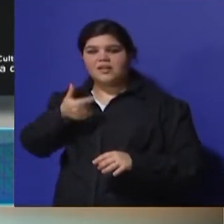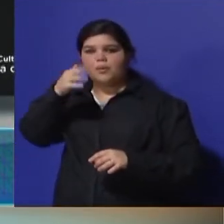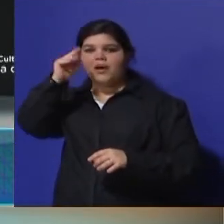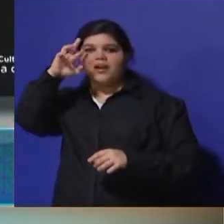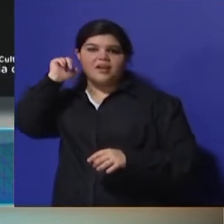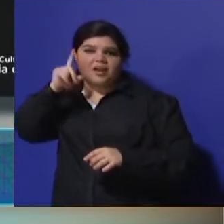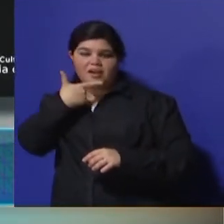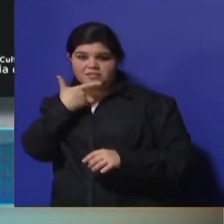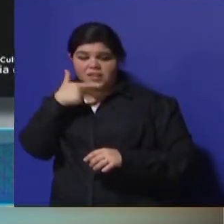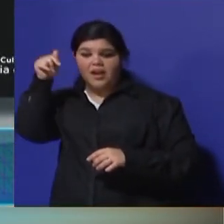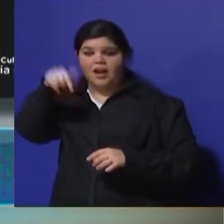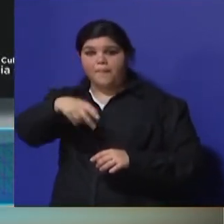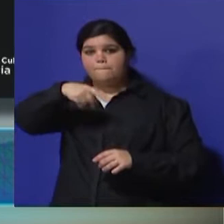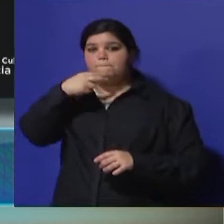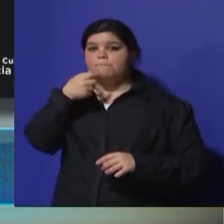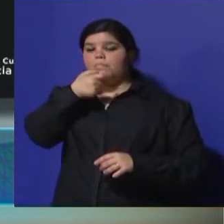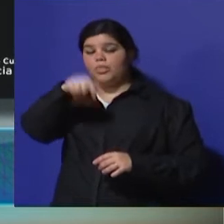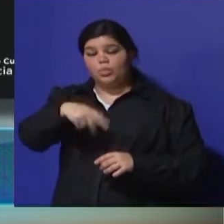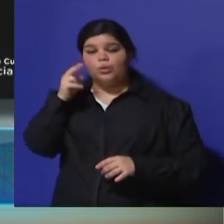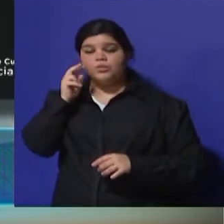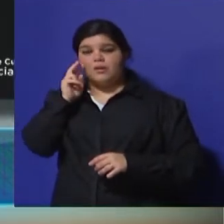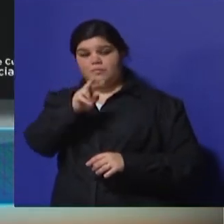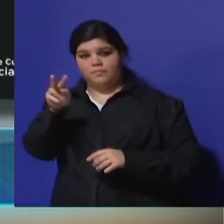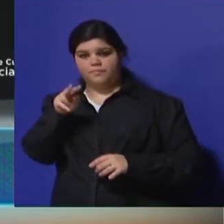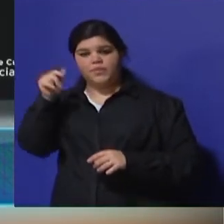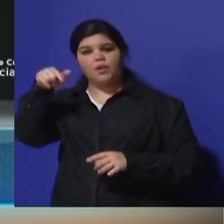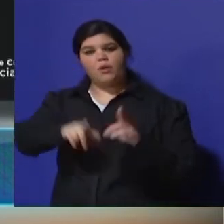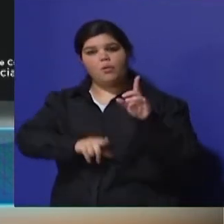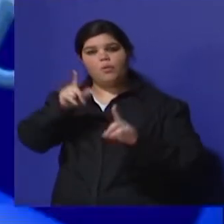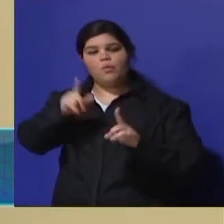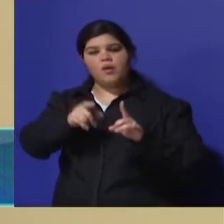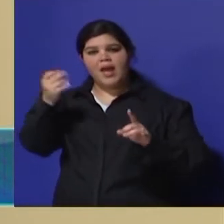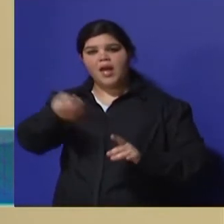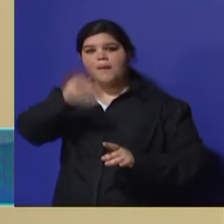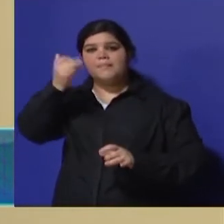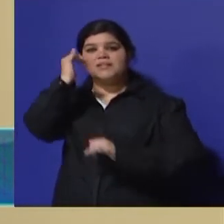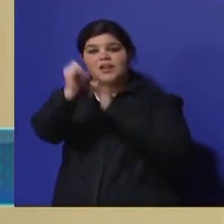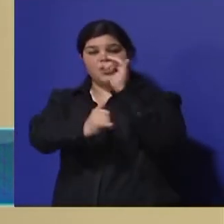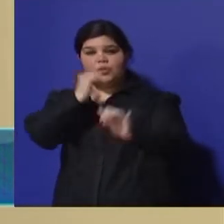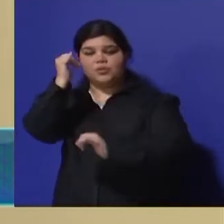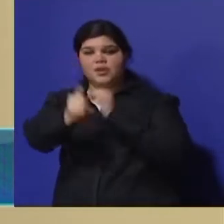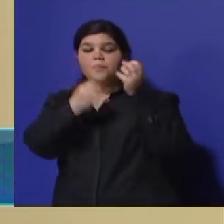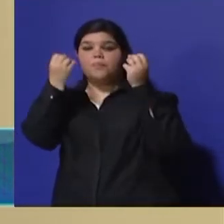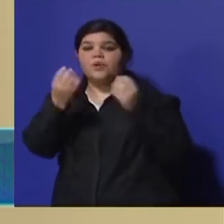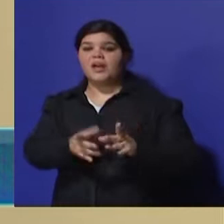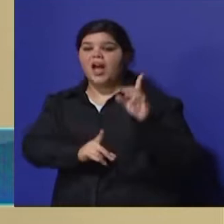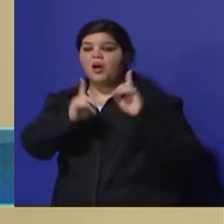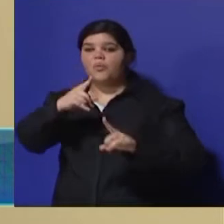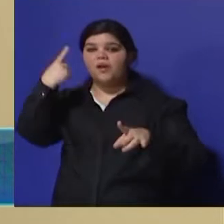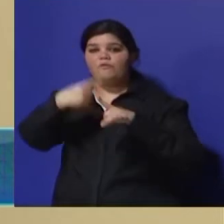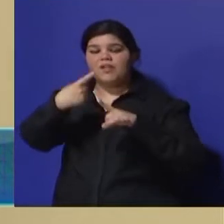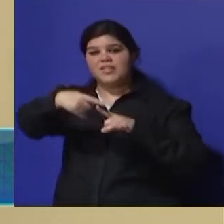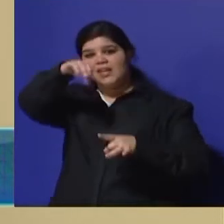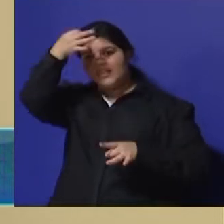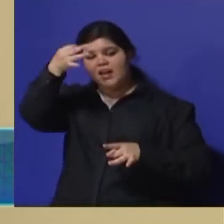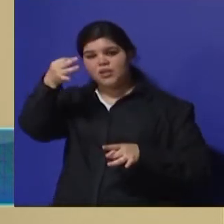ver en Teatro en Mendoza. Pero ahora yo te voy a hacer recomendaciones especiales, ¿sí? Porque son obras que han pasado por la Fiesta Nacional del Teatro, allá por el mes